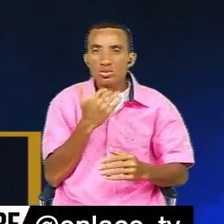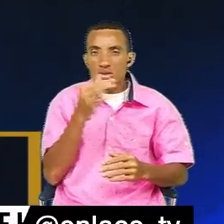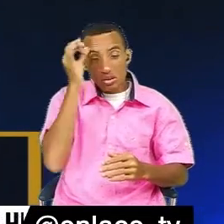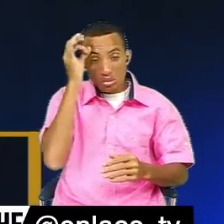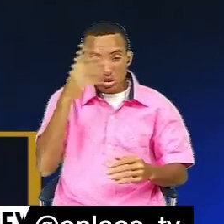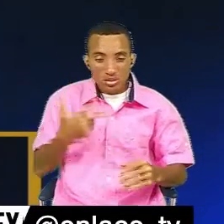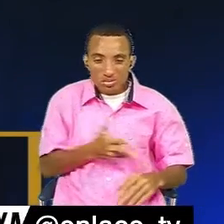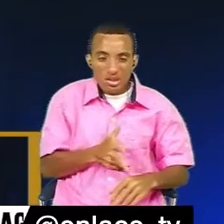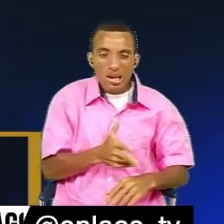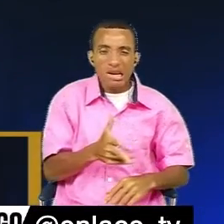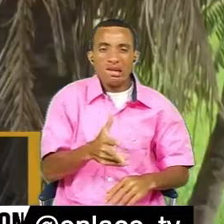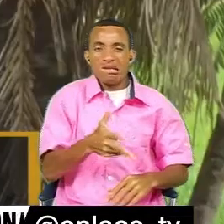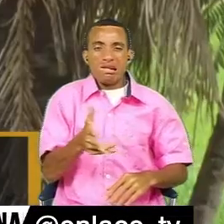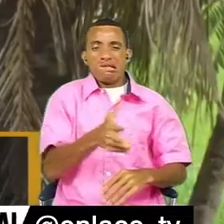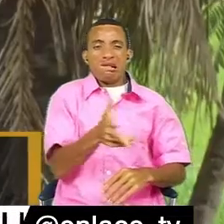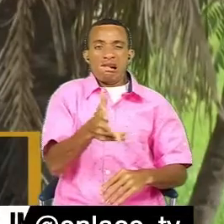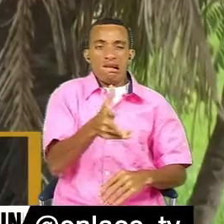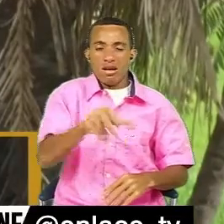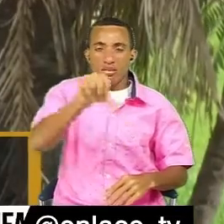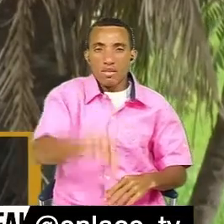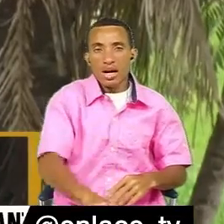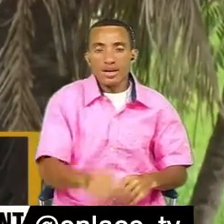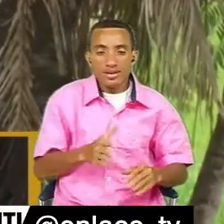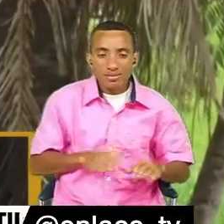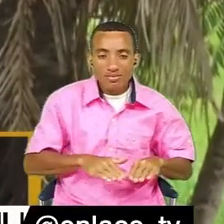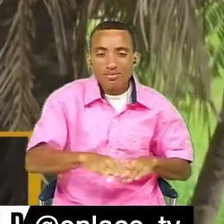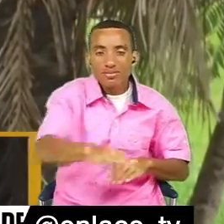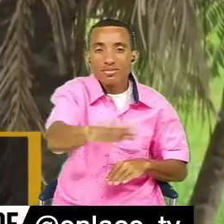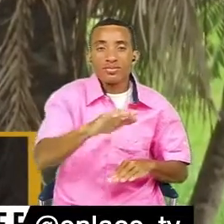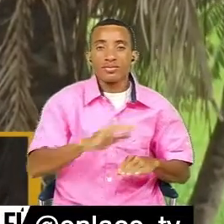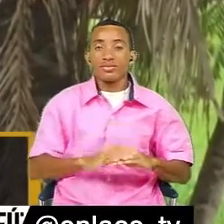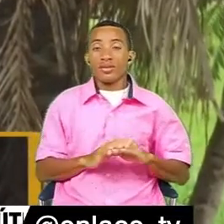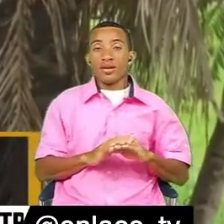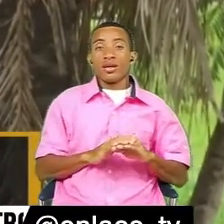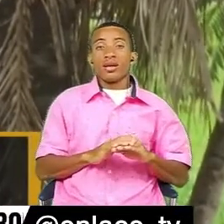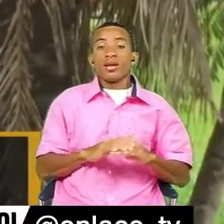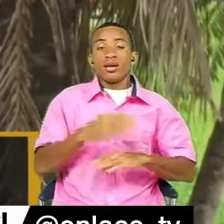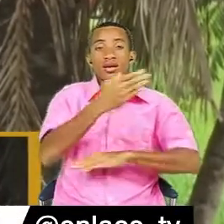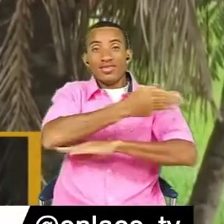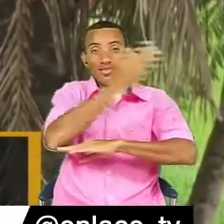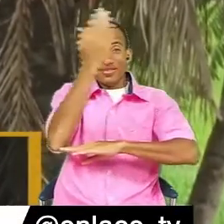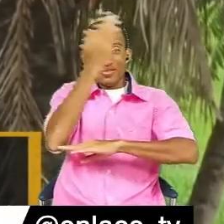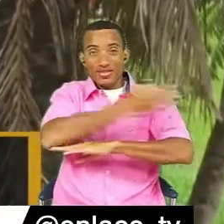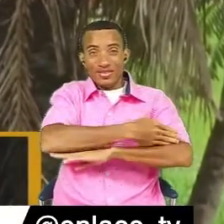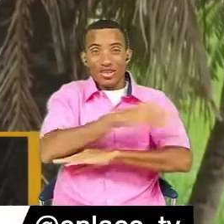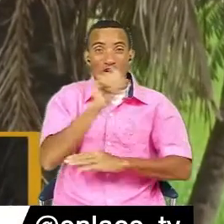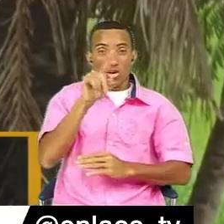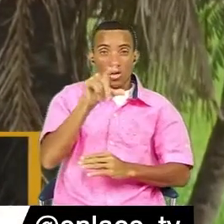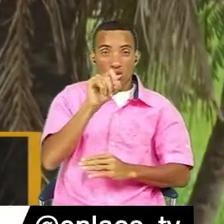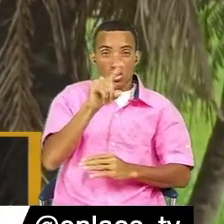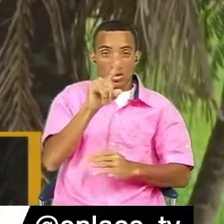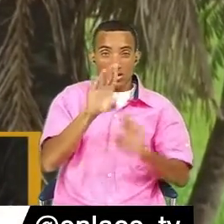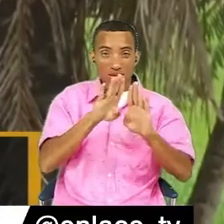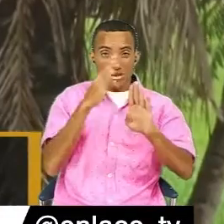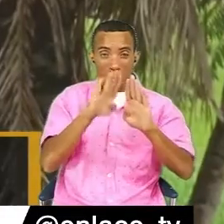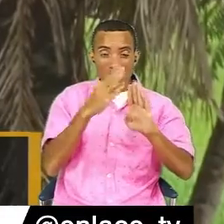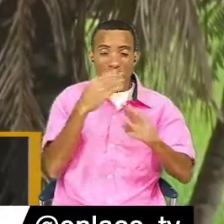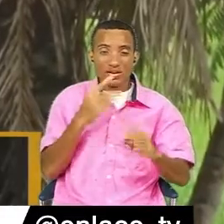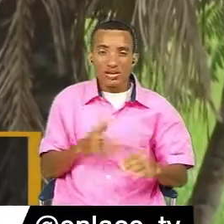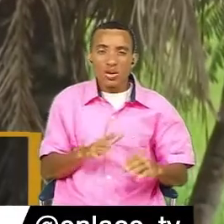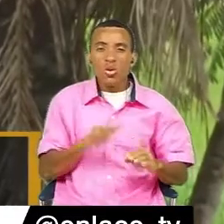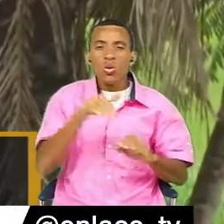carretera. Demasiado, desde la puerta al 11 hasta Campo 23, demasiado hueco. De